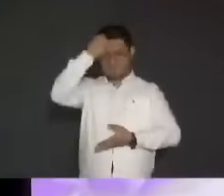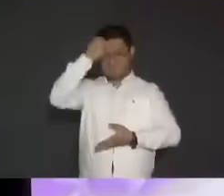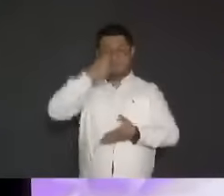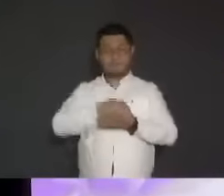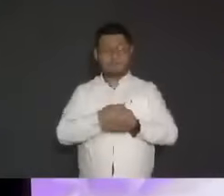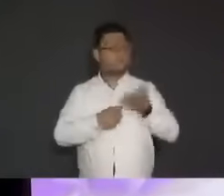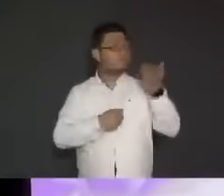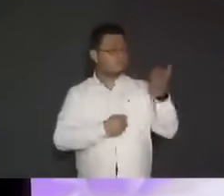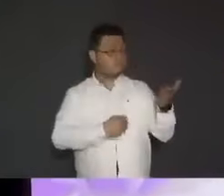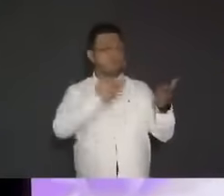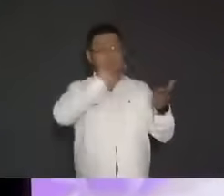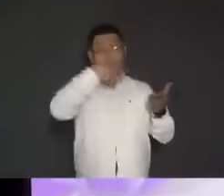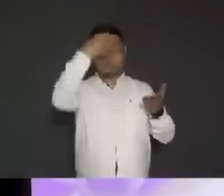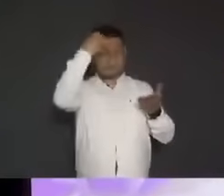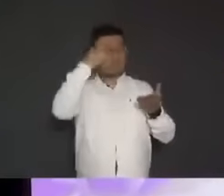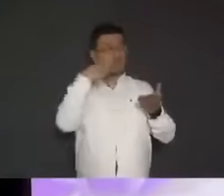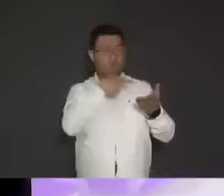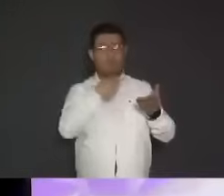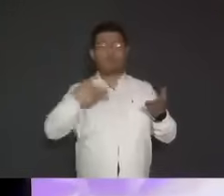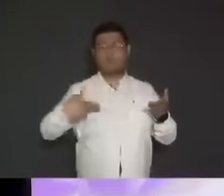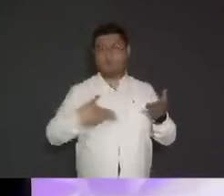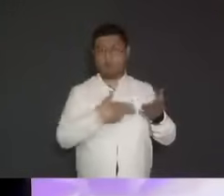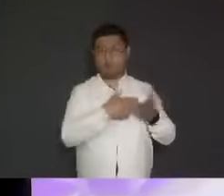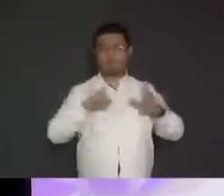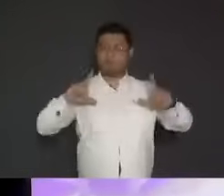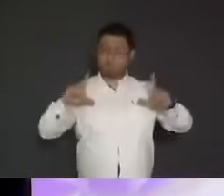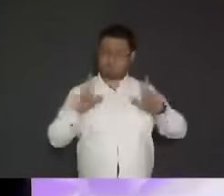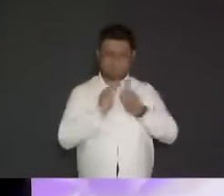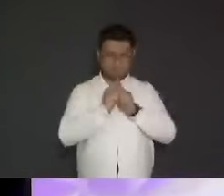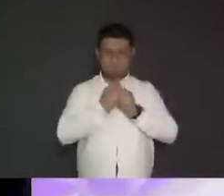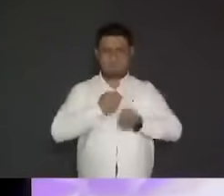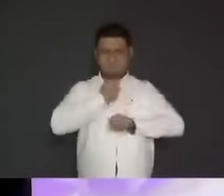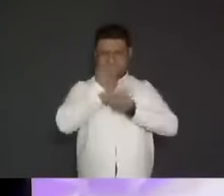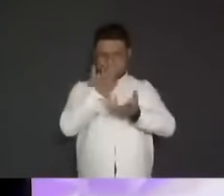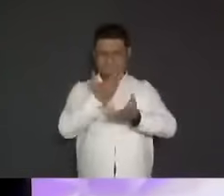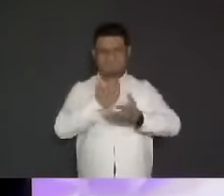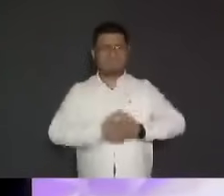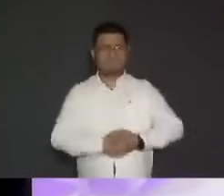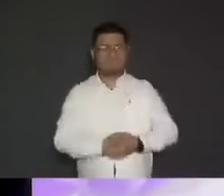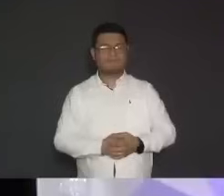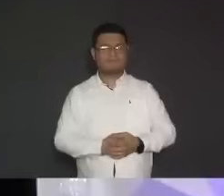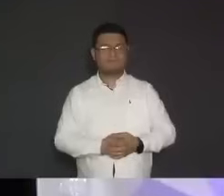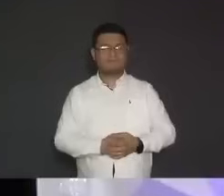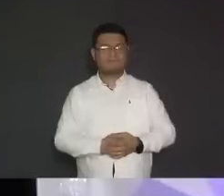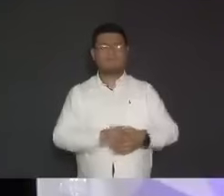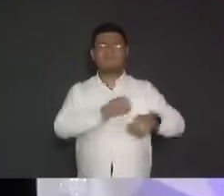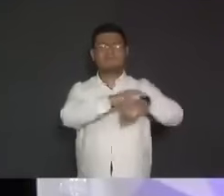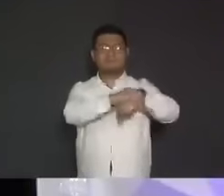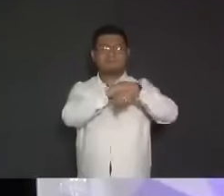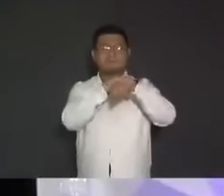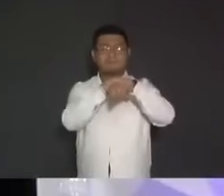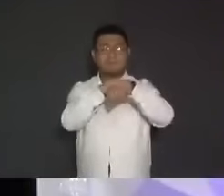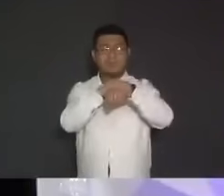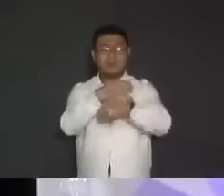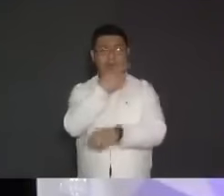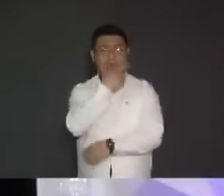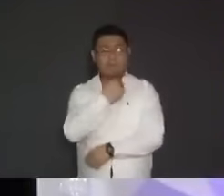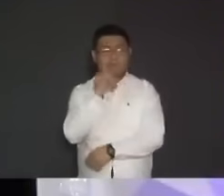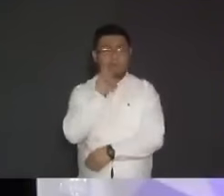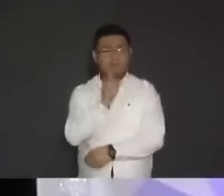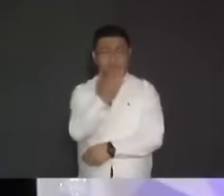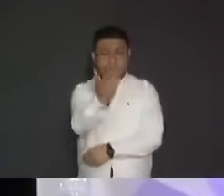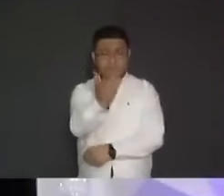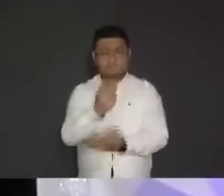con los argumentos de cierre con el candidato Joaquín Jesús Díaz Mena. Adelante, candidato. Amiga y amigo yucateco,